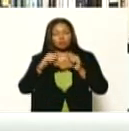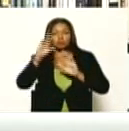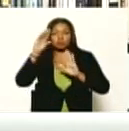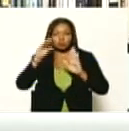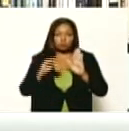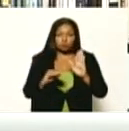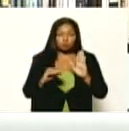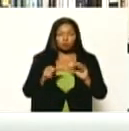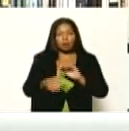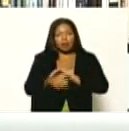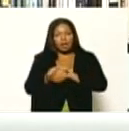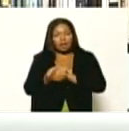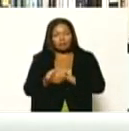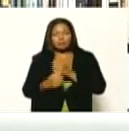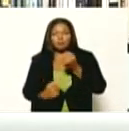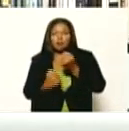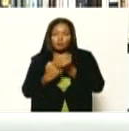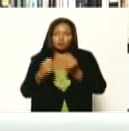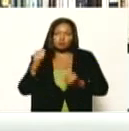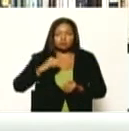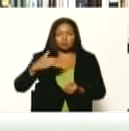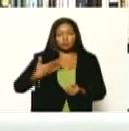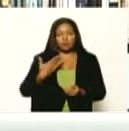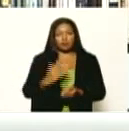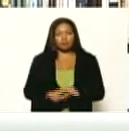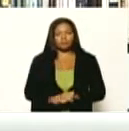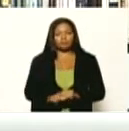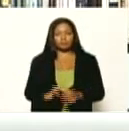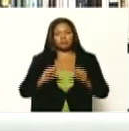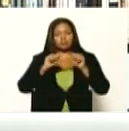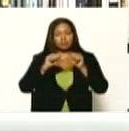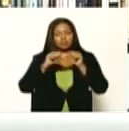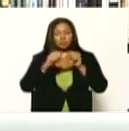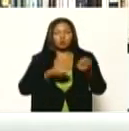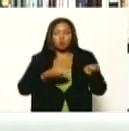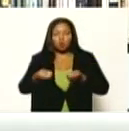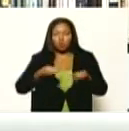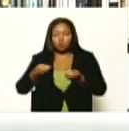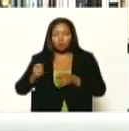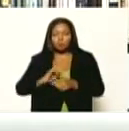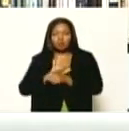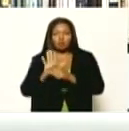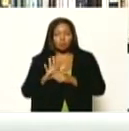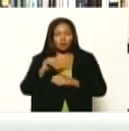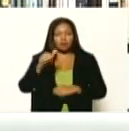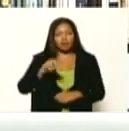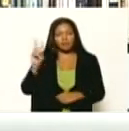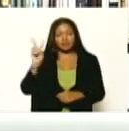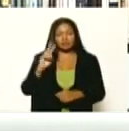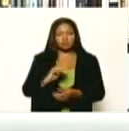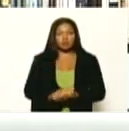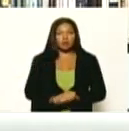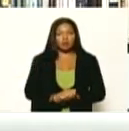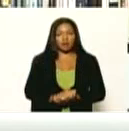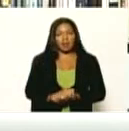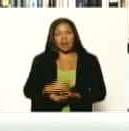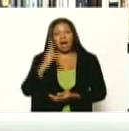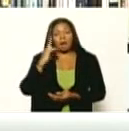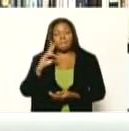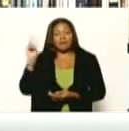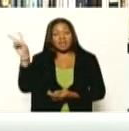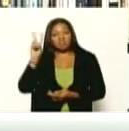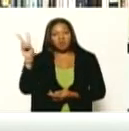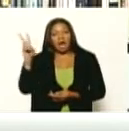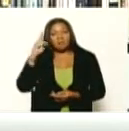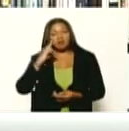reducción lenta pero sostenida y mantenemos el control del coronavirus en Venezuela, la Venezuela bolivariana,